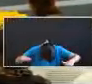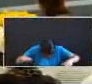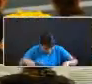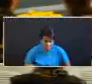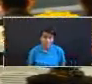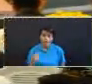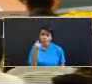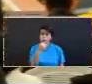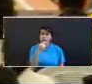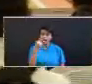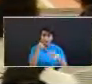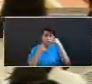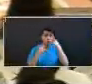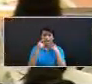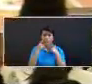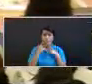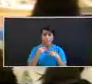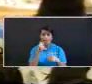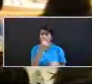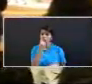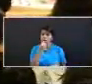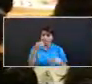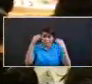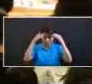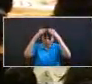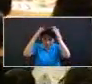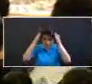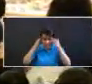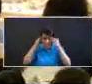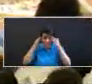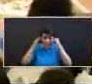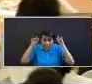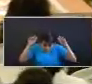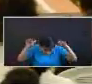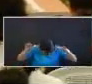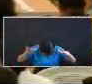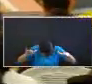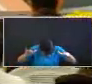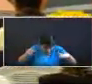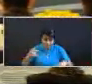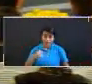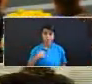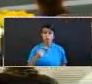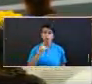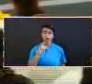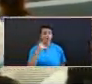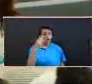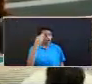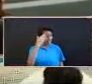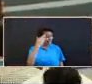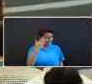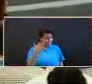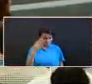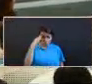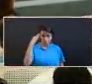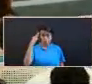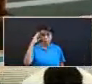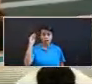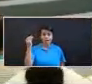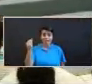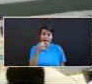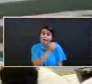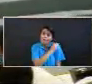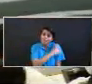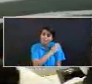mujeres con sus cabezas postradas, levantadas. Yo digo, Señor, gracias, porque la gracia de la casa de mi padre también